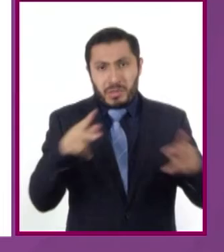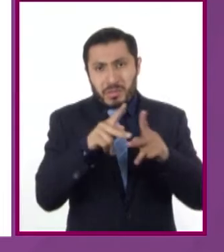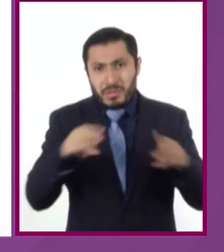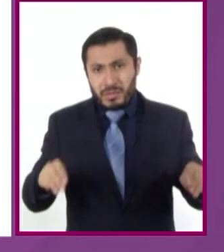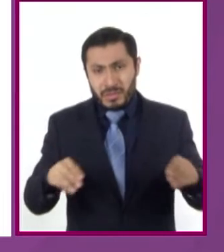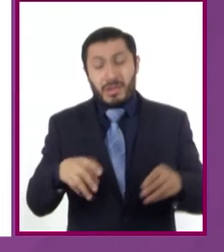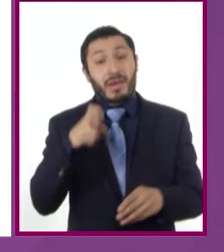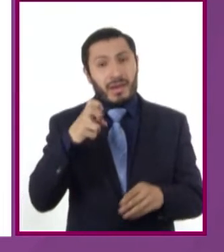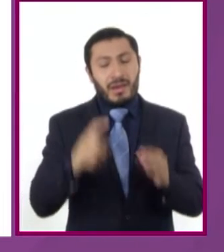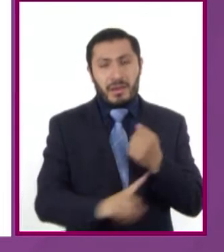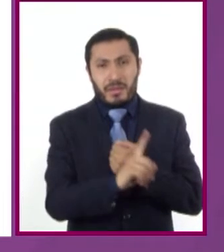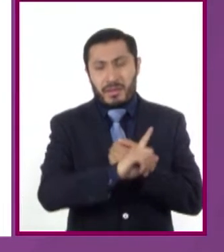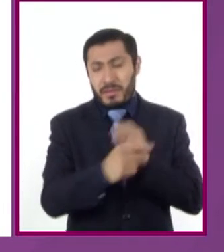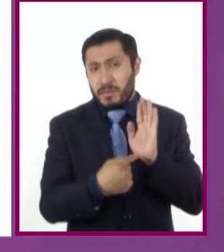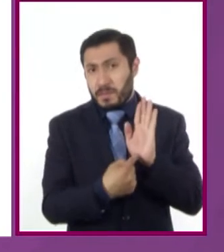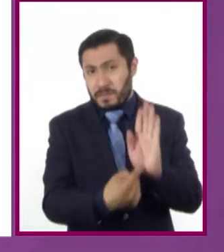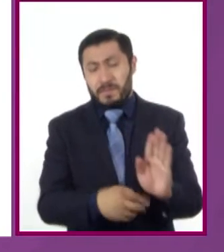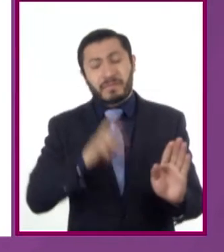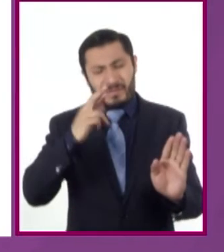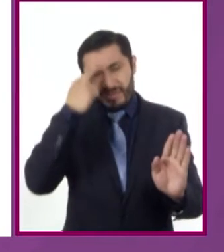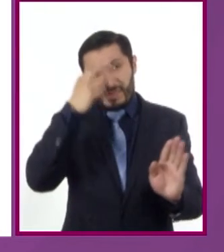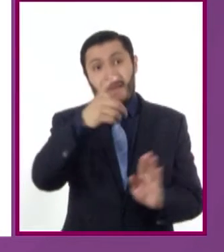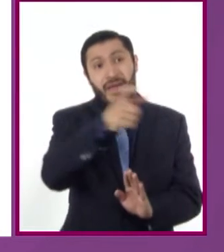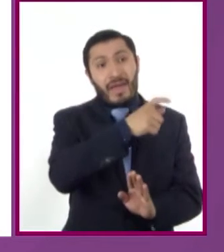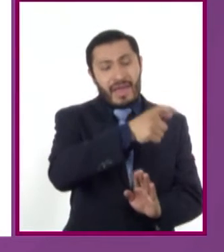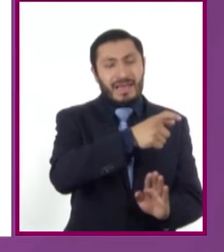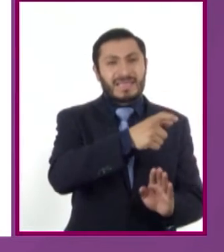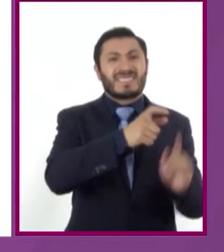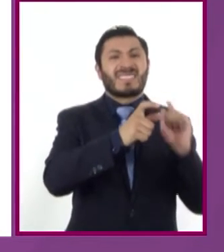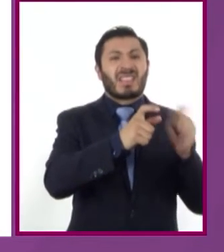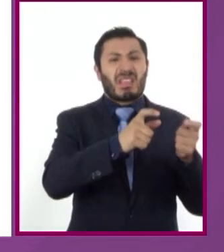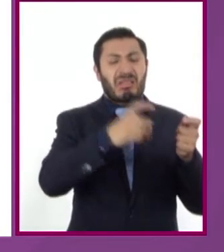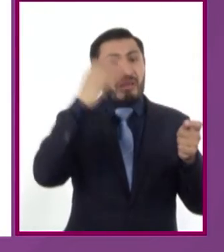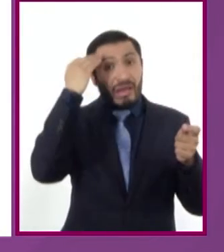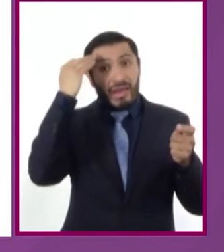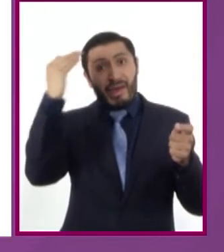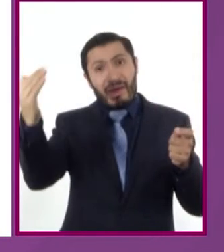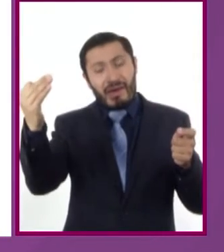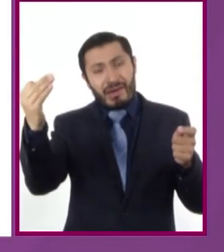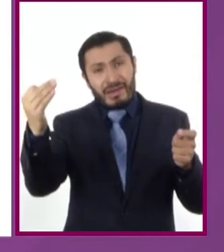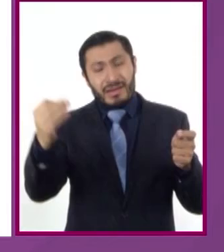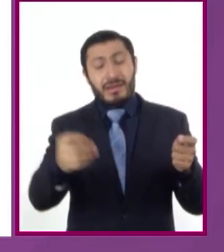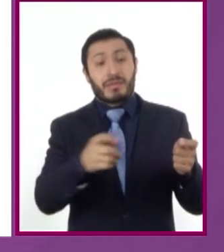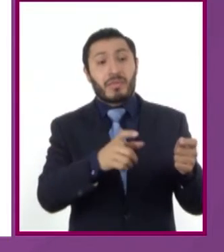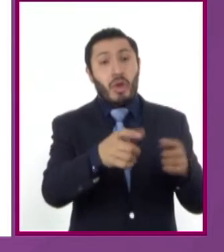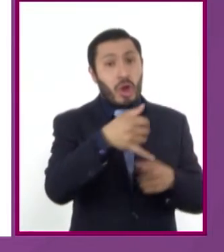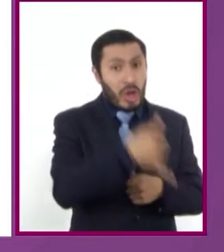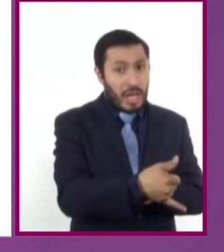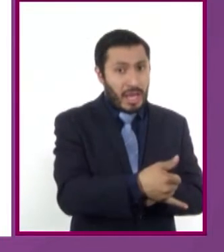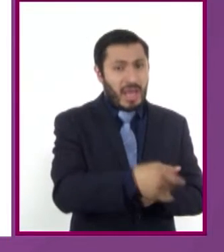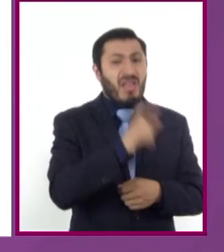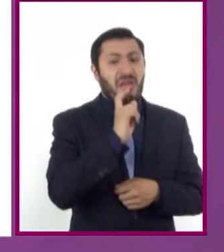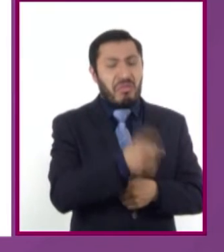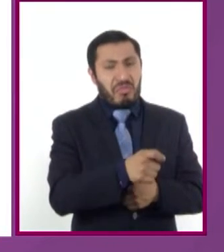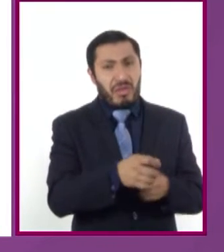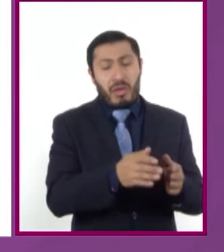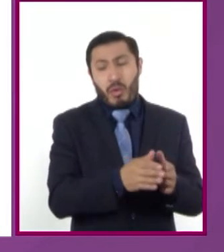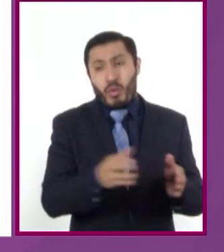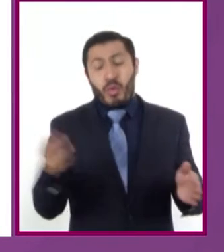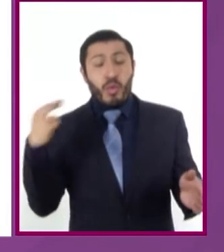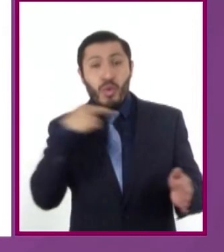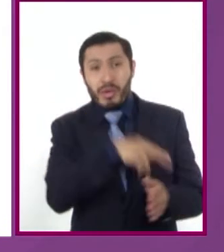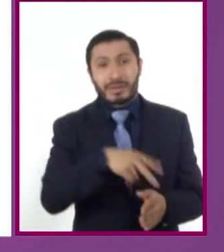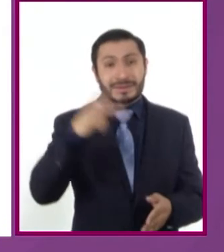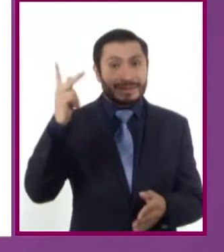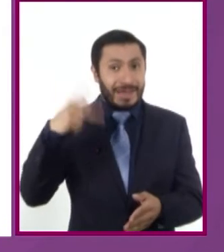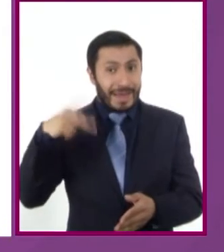En el planteamiento, recordemos, X es el tiempo de recorrido Y es la rapidez del ciclista. K es la